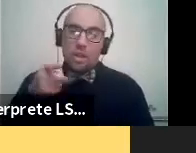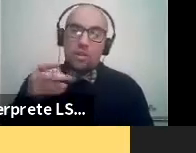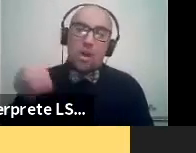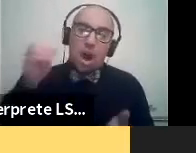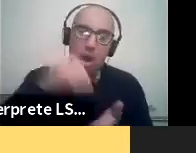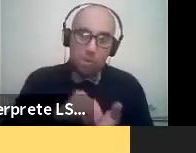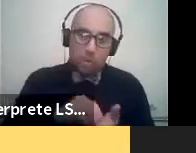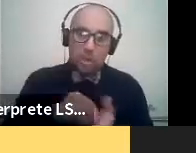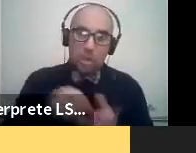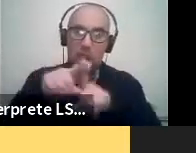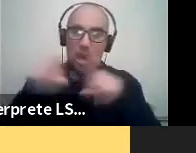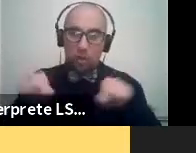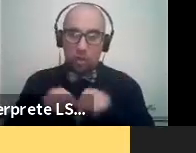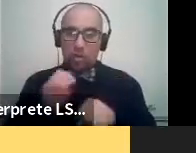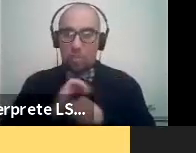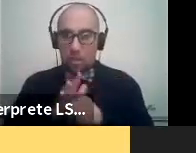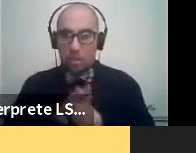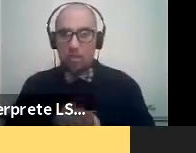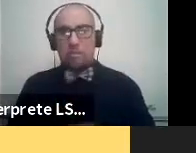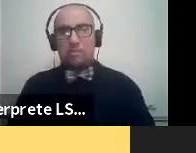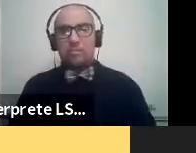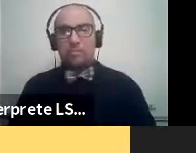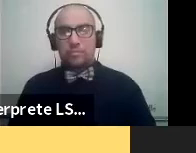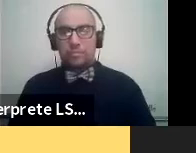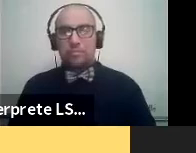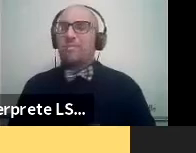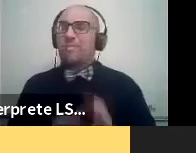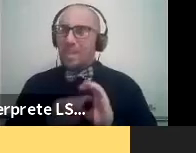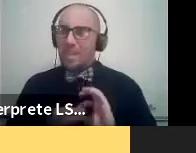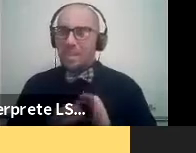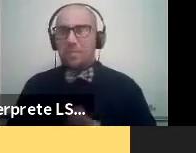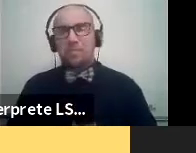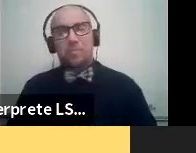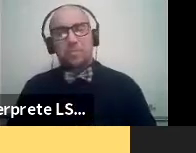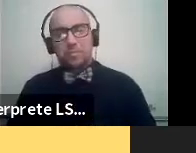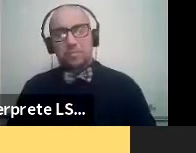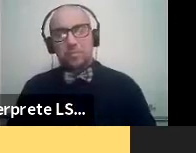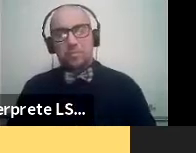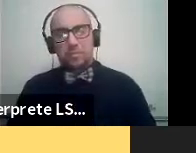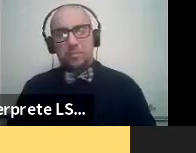este contexto de pandemia también. Muchas